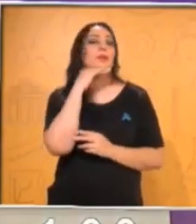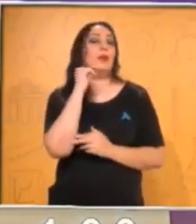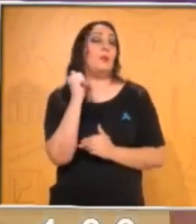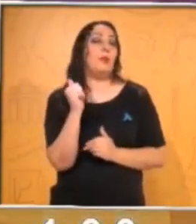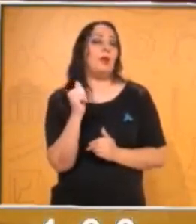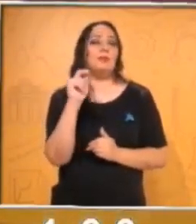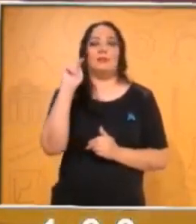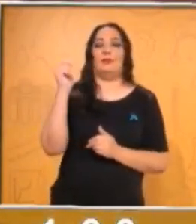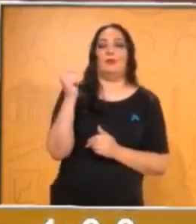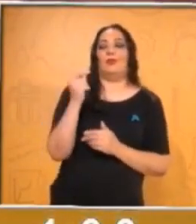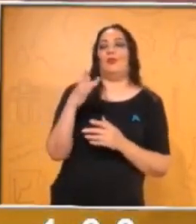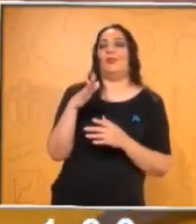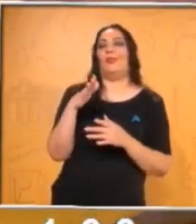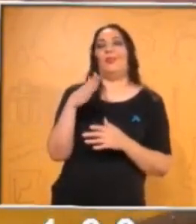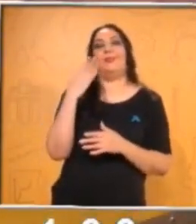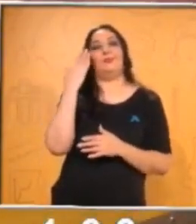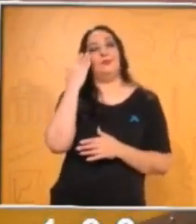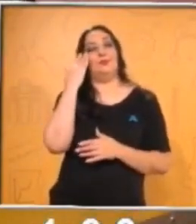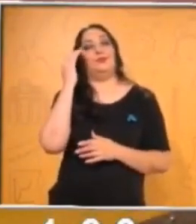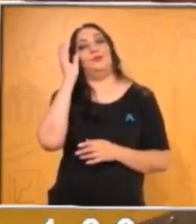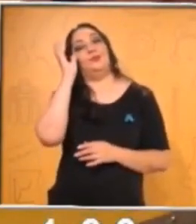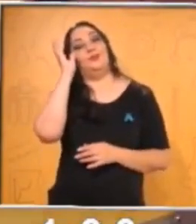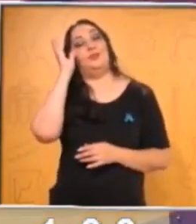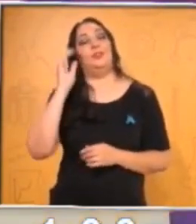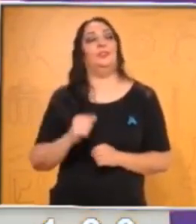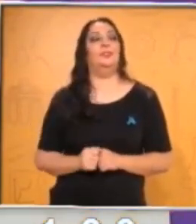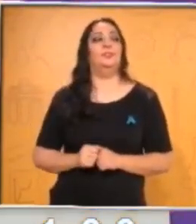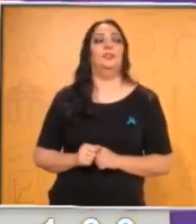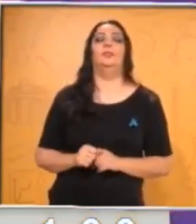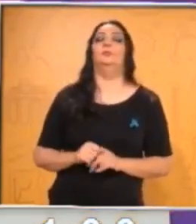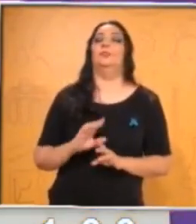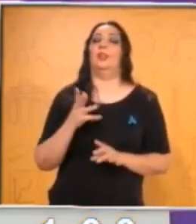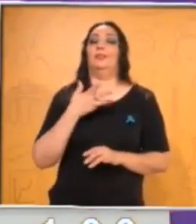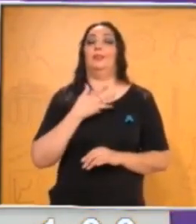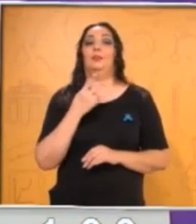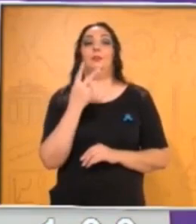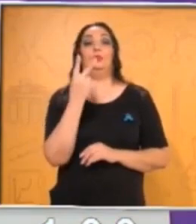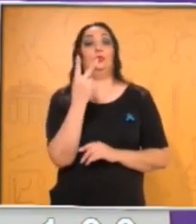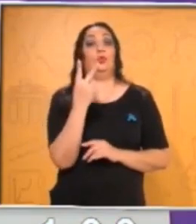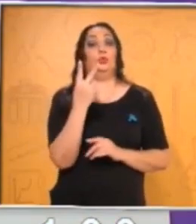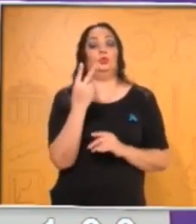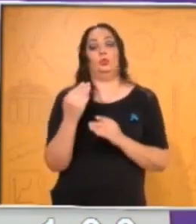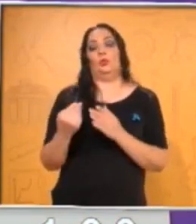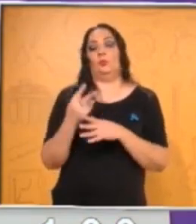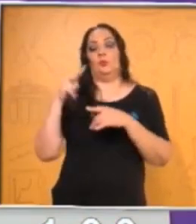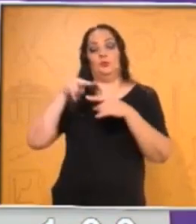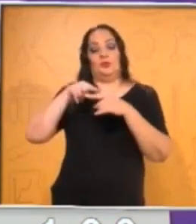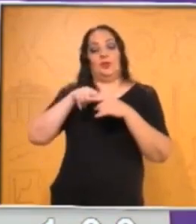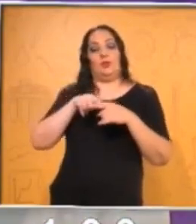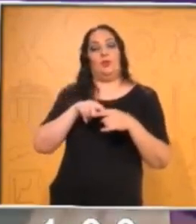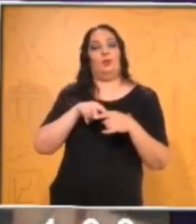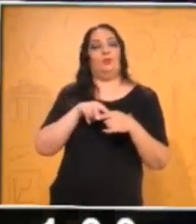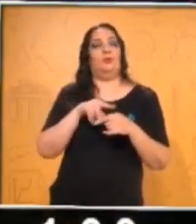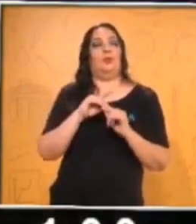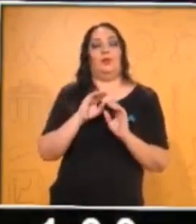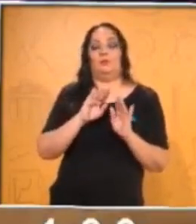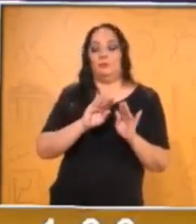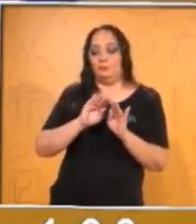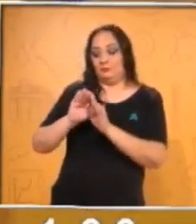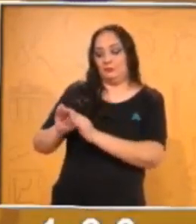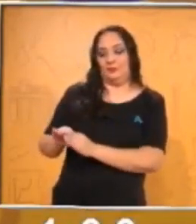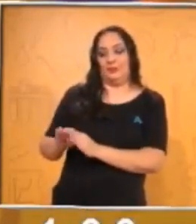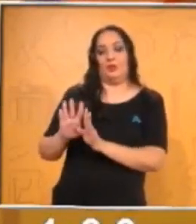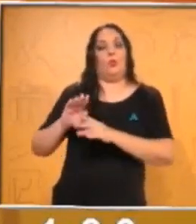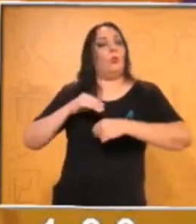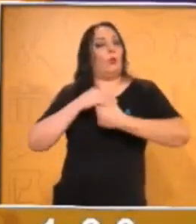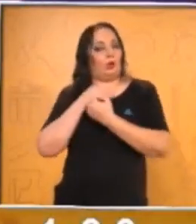desesperando. Muy bien. Listo. Y de ahí vamos a tener estos 2 triángulos. Estos 2 los vamos a dejar por un lado